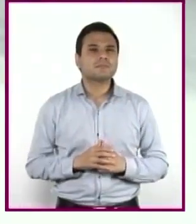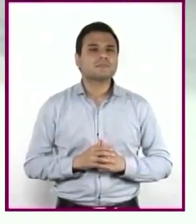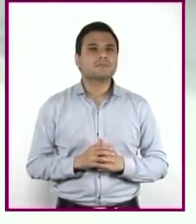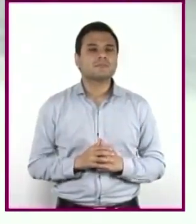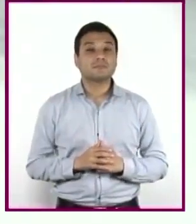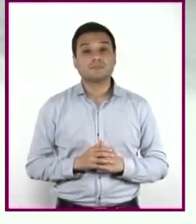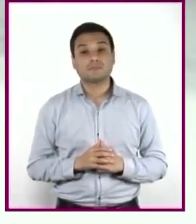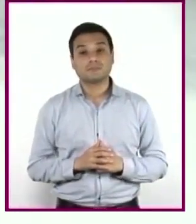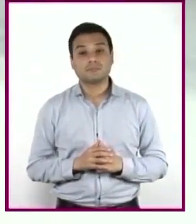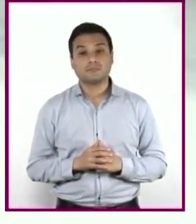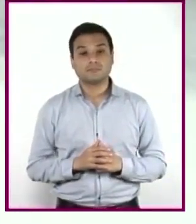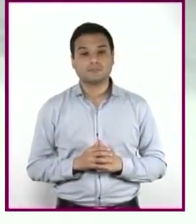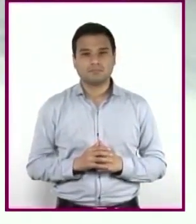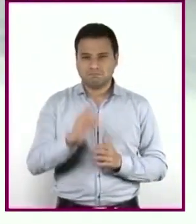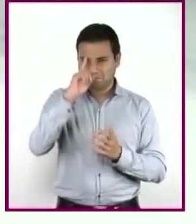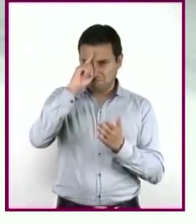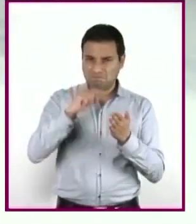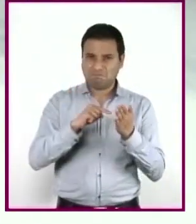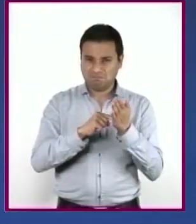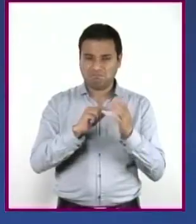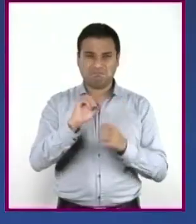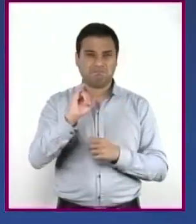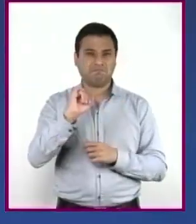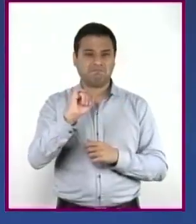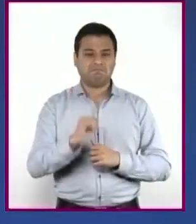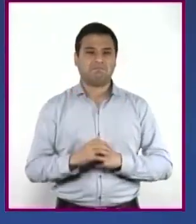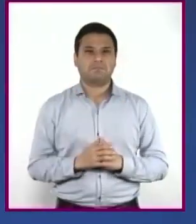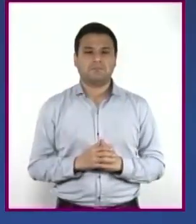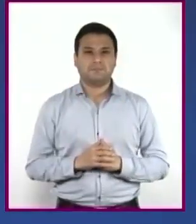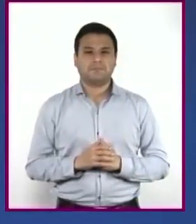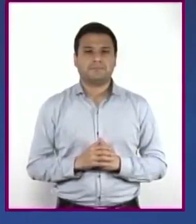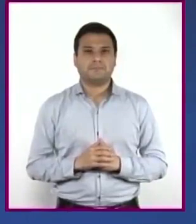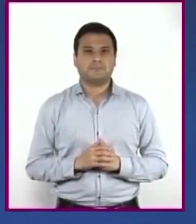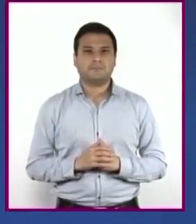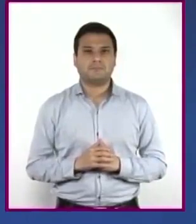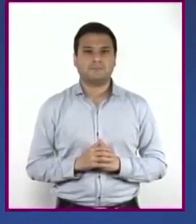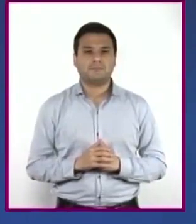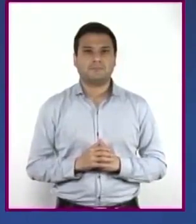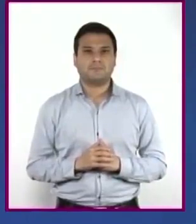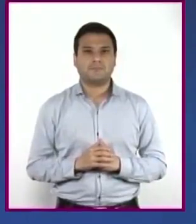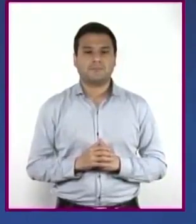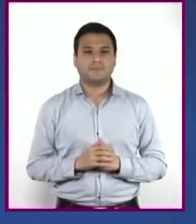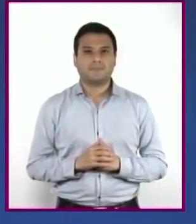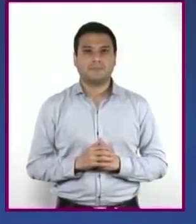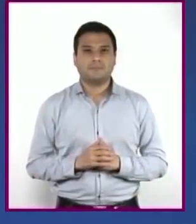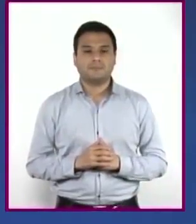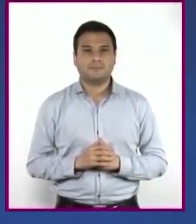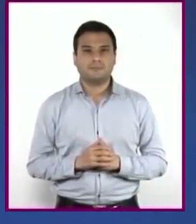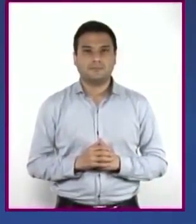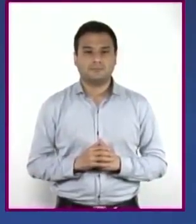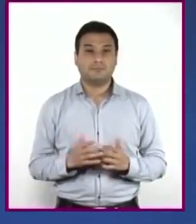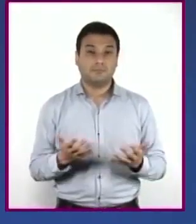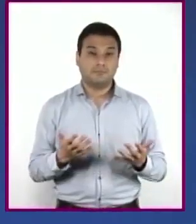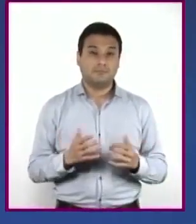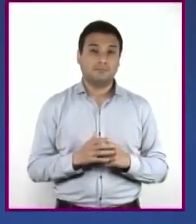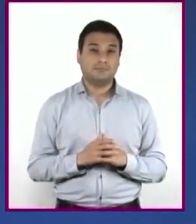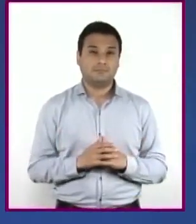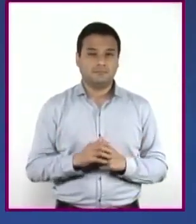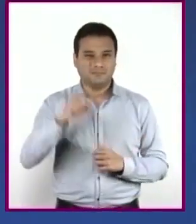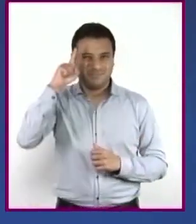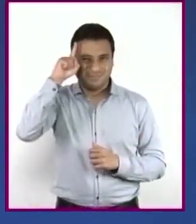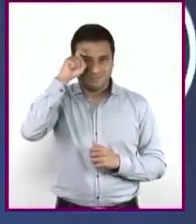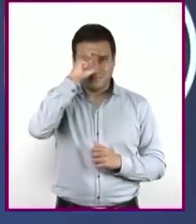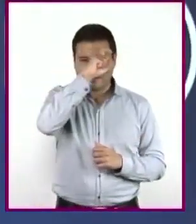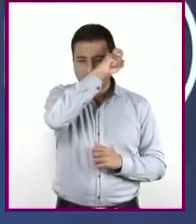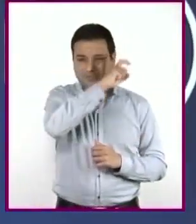Pues creo que sí, aunque como es justo como, no sé, es difícil manejarlo.